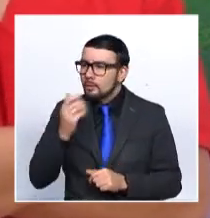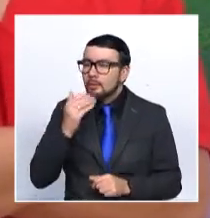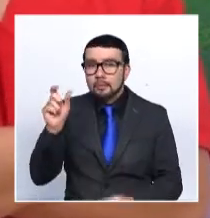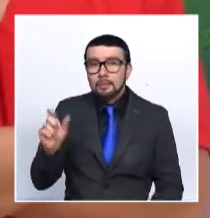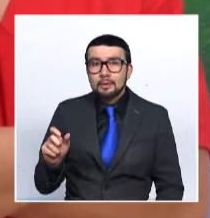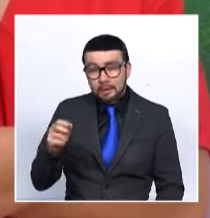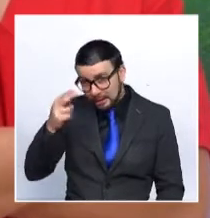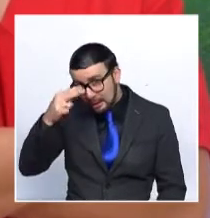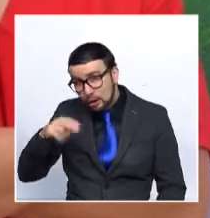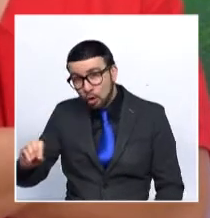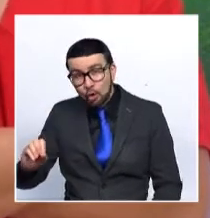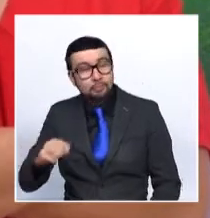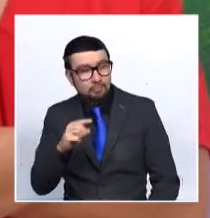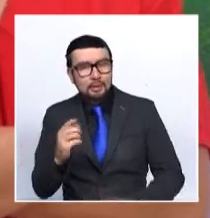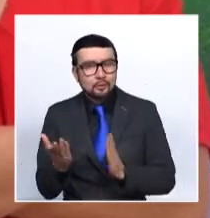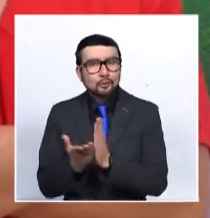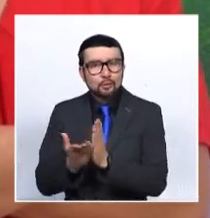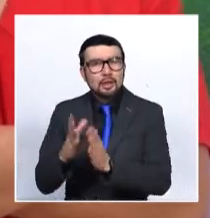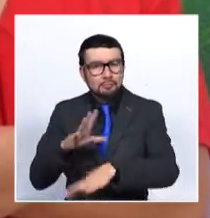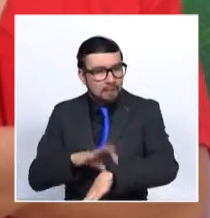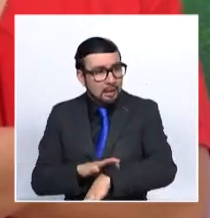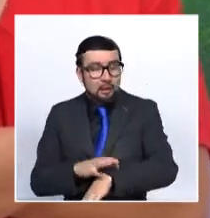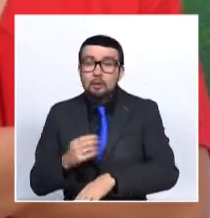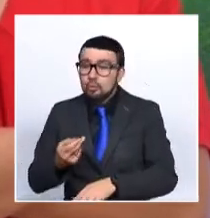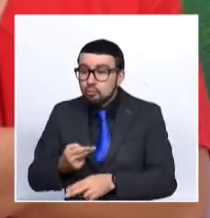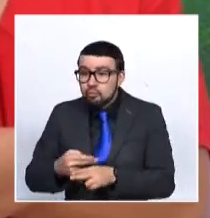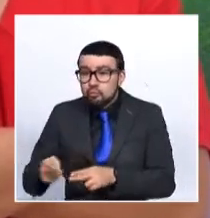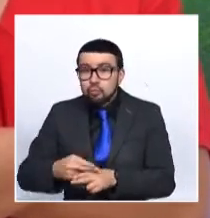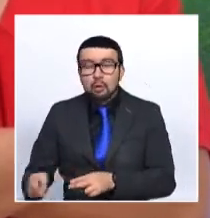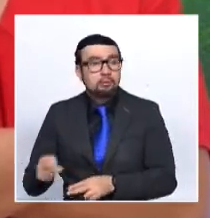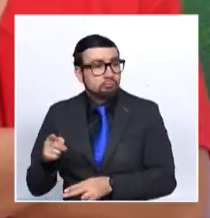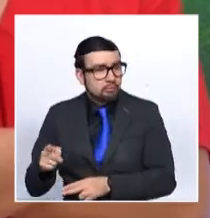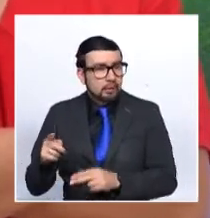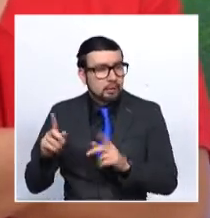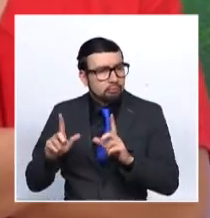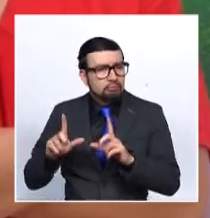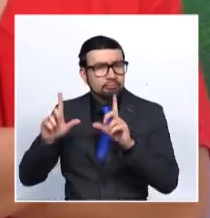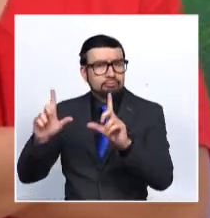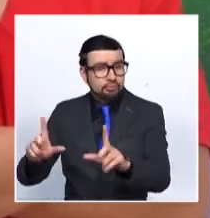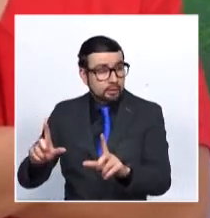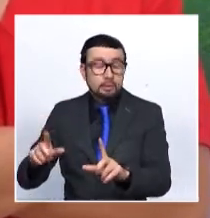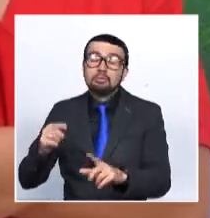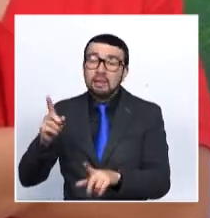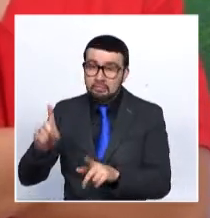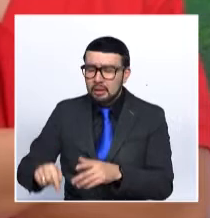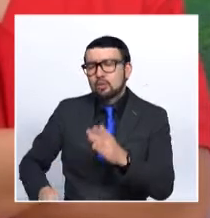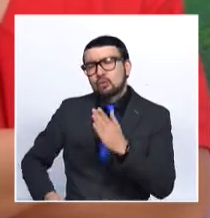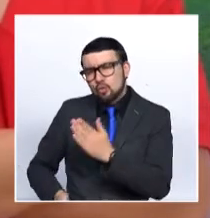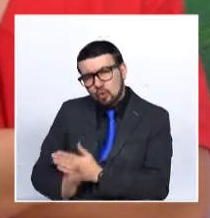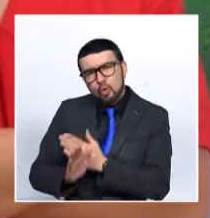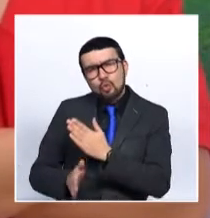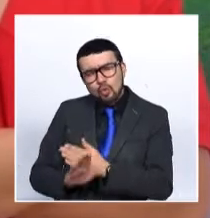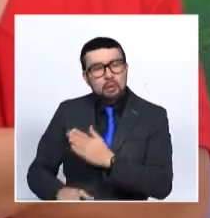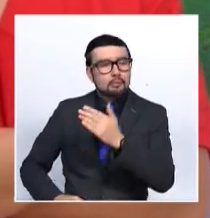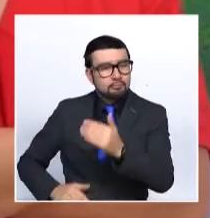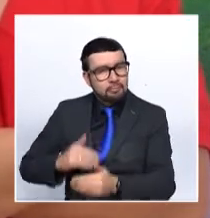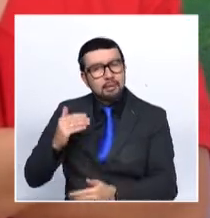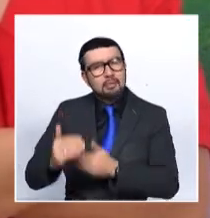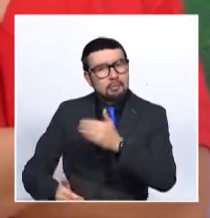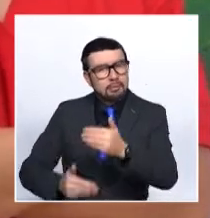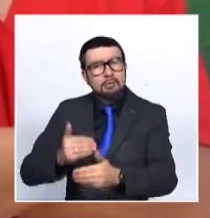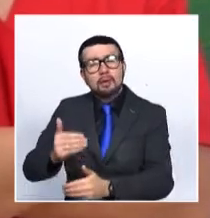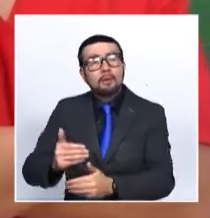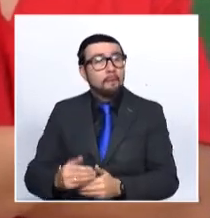Rojas, el hijo, que está estudiando medicina, que está relativamente próximo a salir, va a continuar en este proceso para